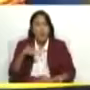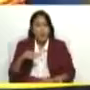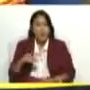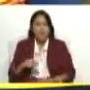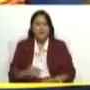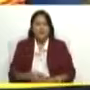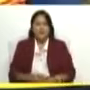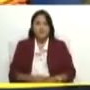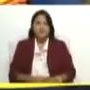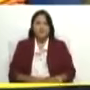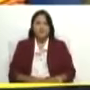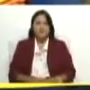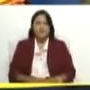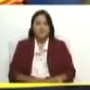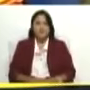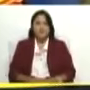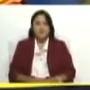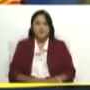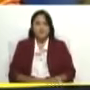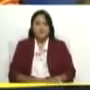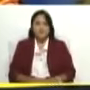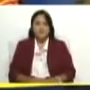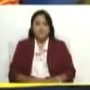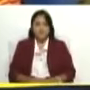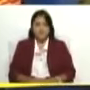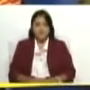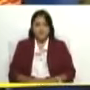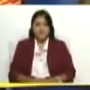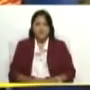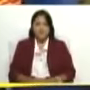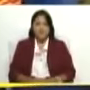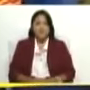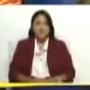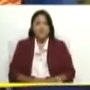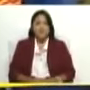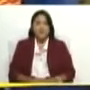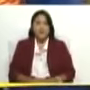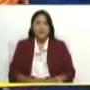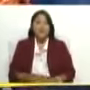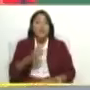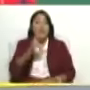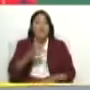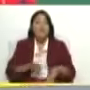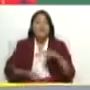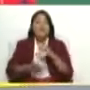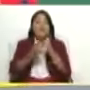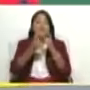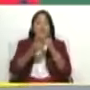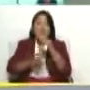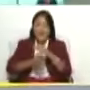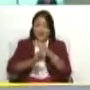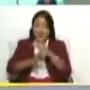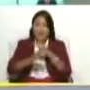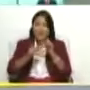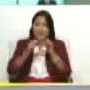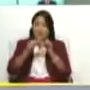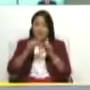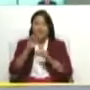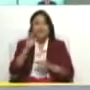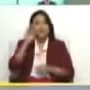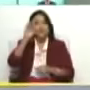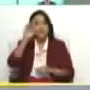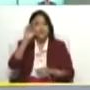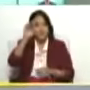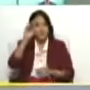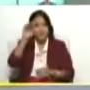jovencitos y jovencitas les queda mucho espacio en el Horizonte